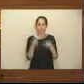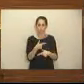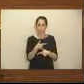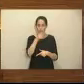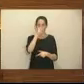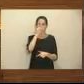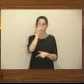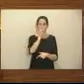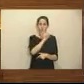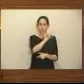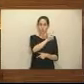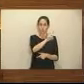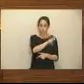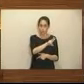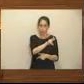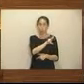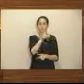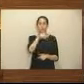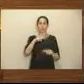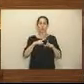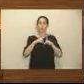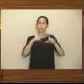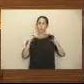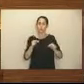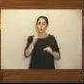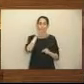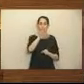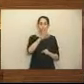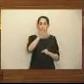el 2012, Asturias tenía